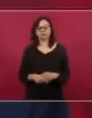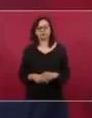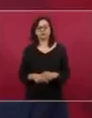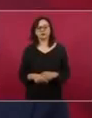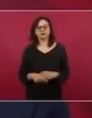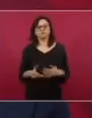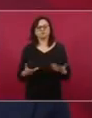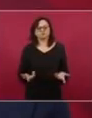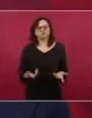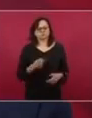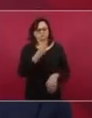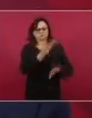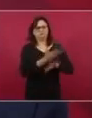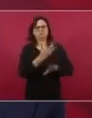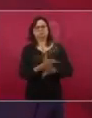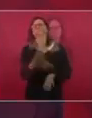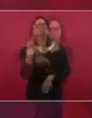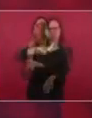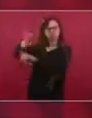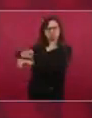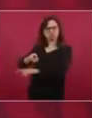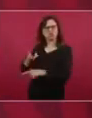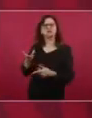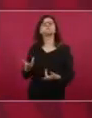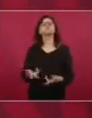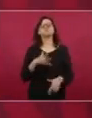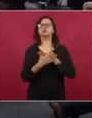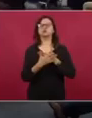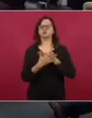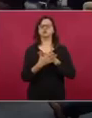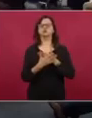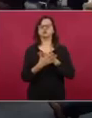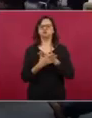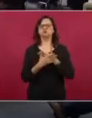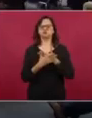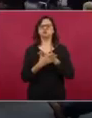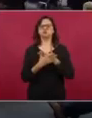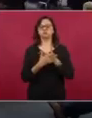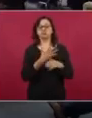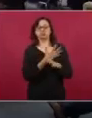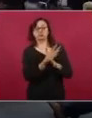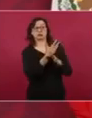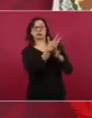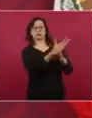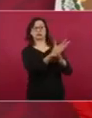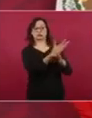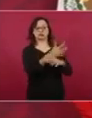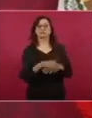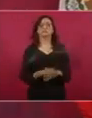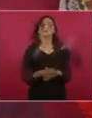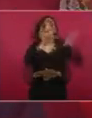Ahora algunos políticos de Estados Unidos va a declarar que los estamos